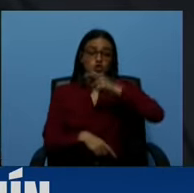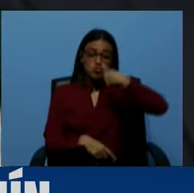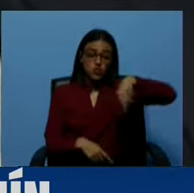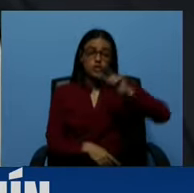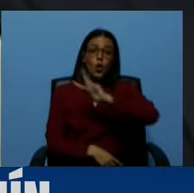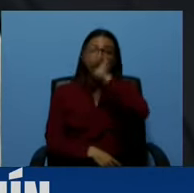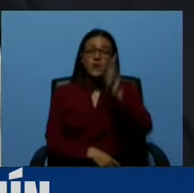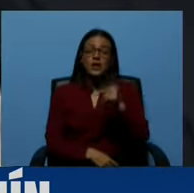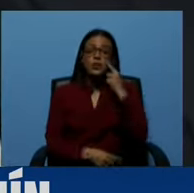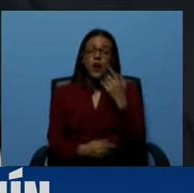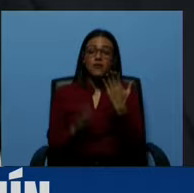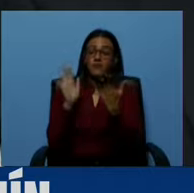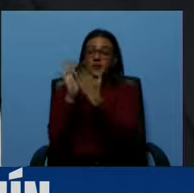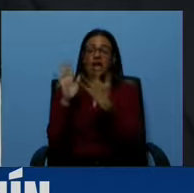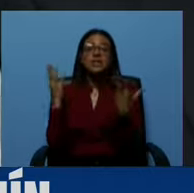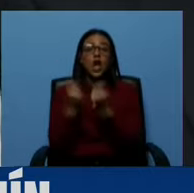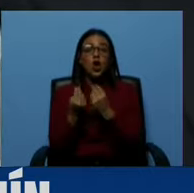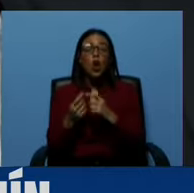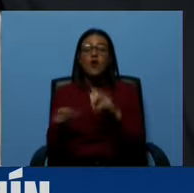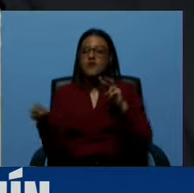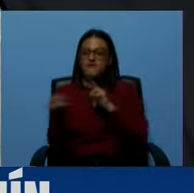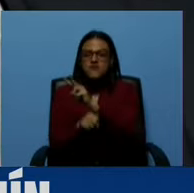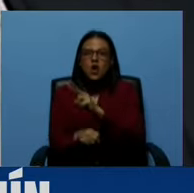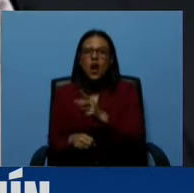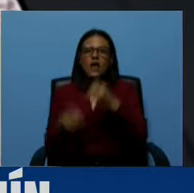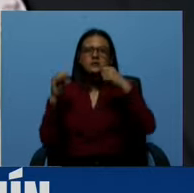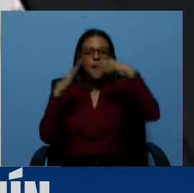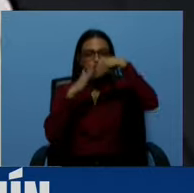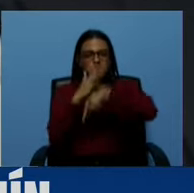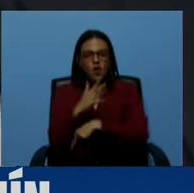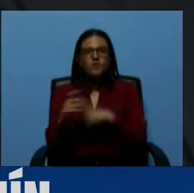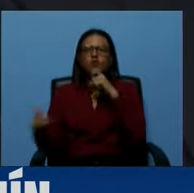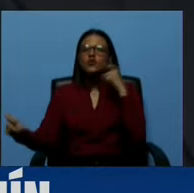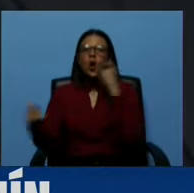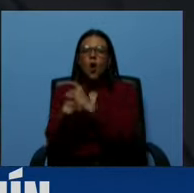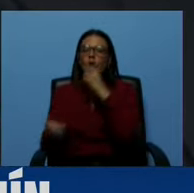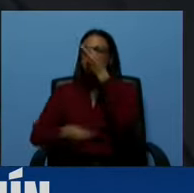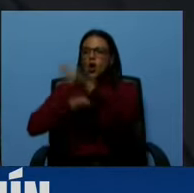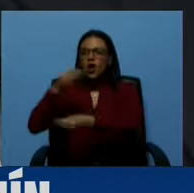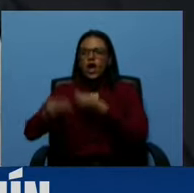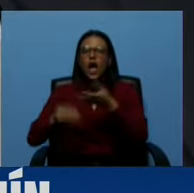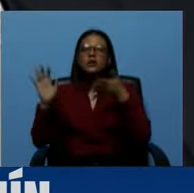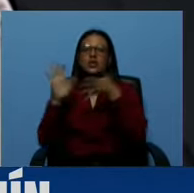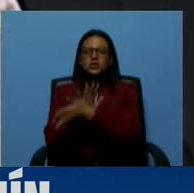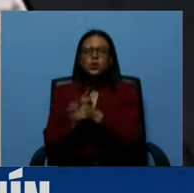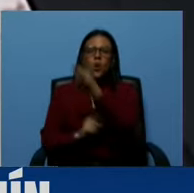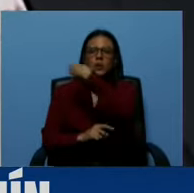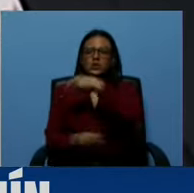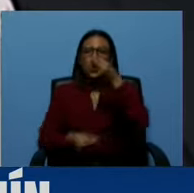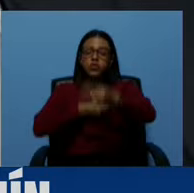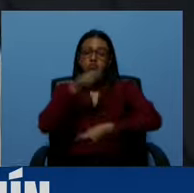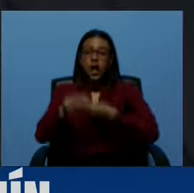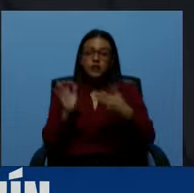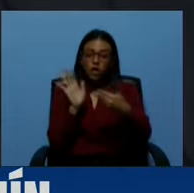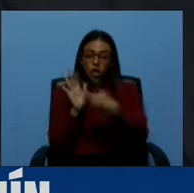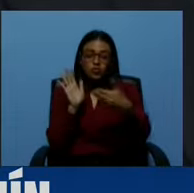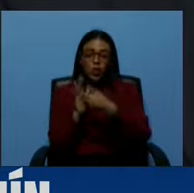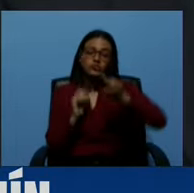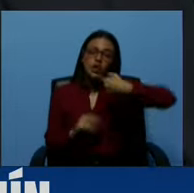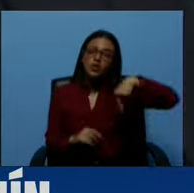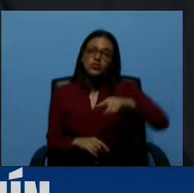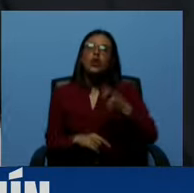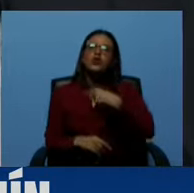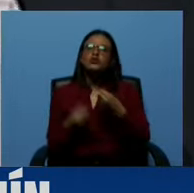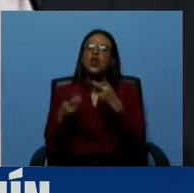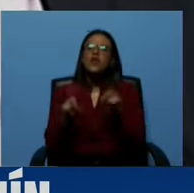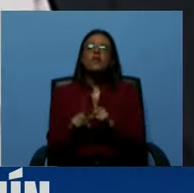a violencia extremista, a un odio alimentado por los algoritmos y la dictadura de las redes sociales, también seguimos dando